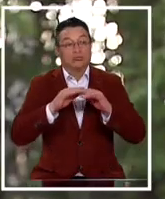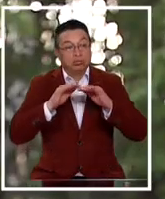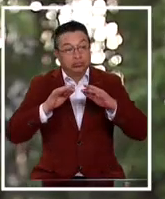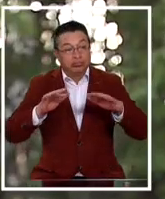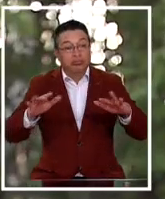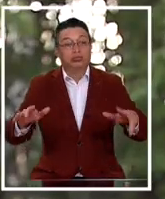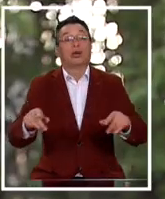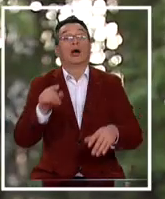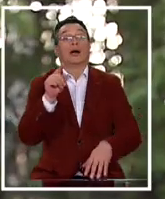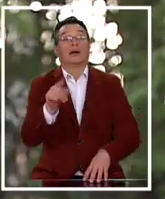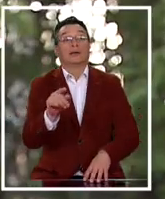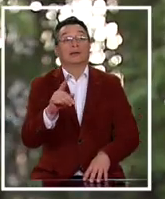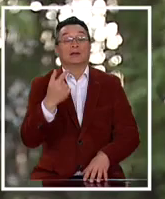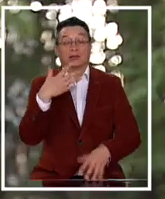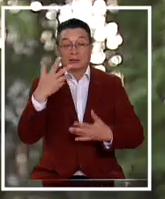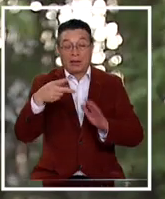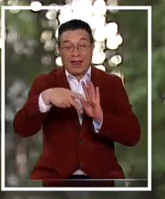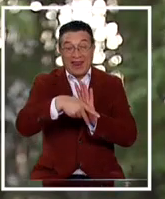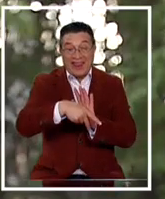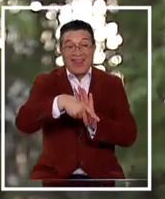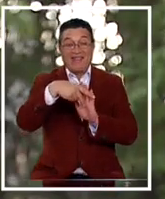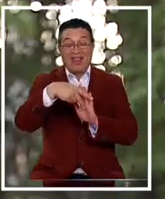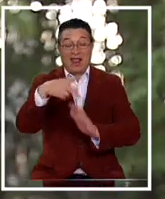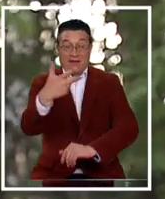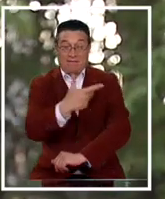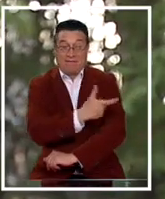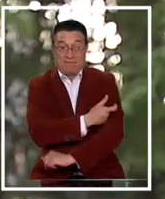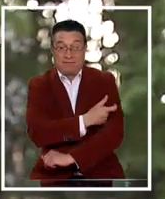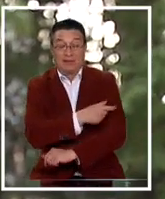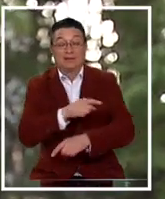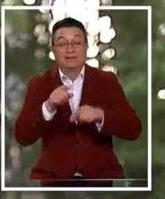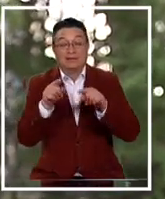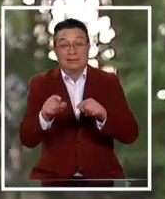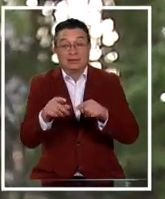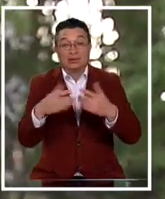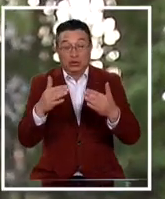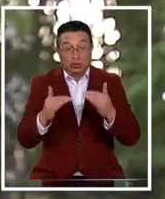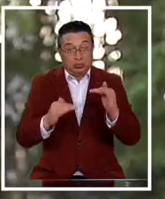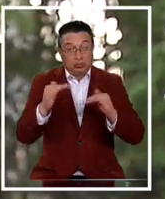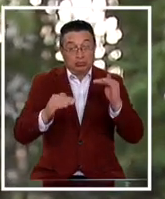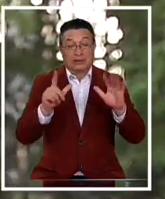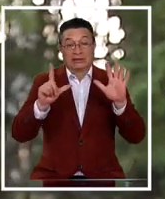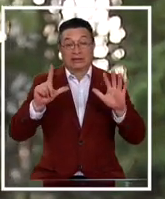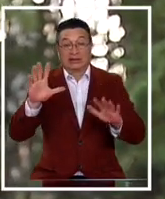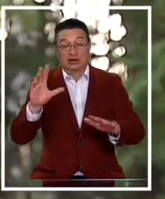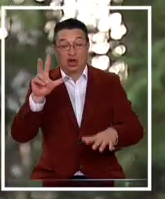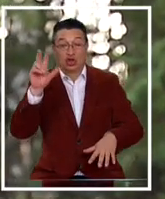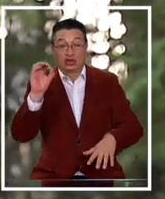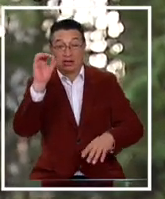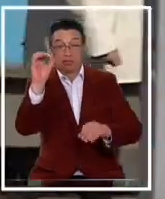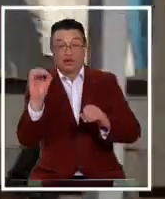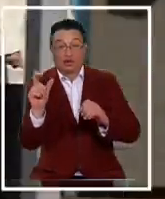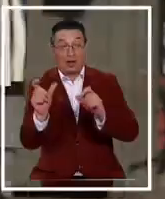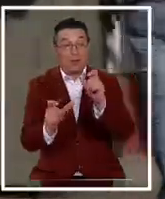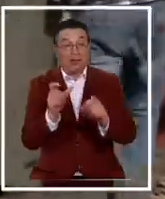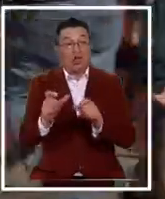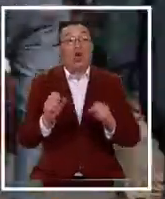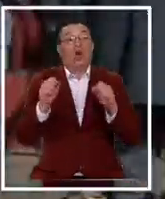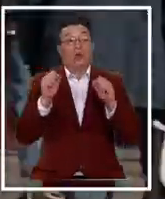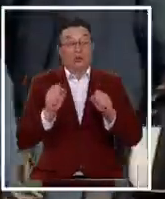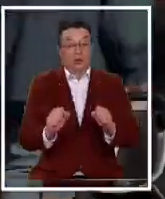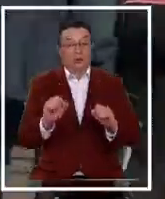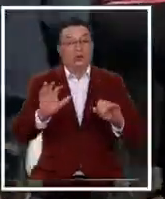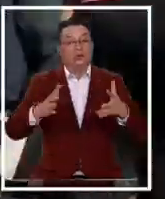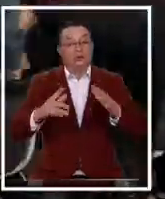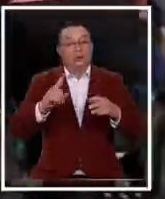minuto, cuando el nivel de vacunación de la población llegue al número que estamos esperando, del orden del 75-80% de la población, podríamos pensar